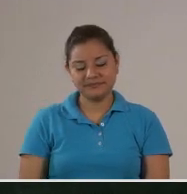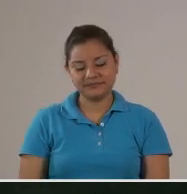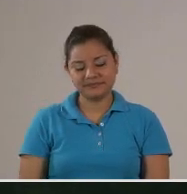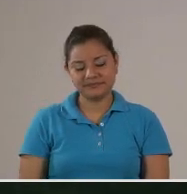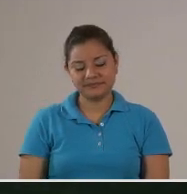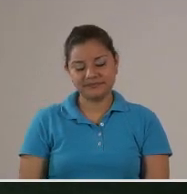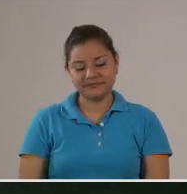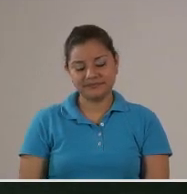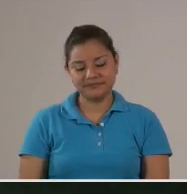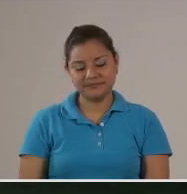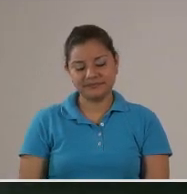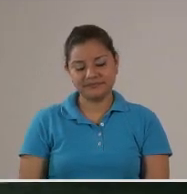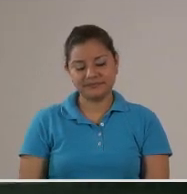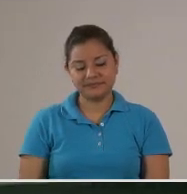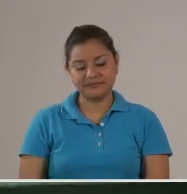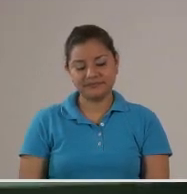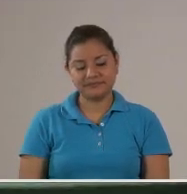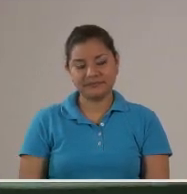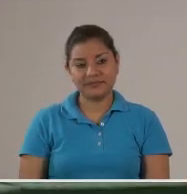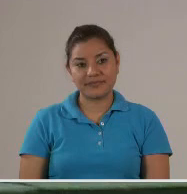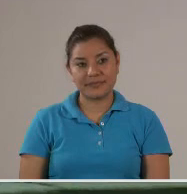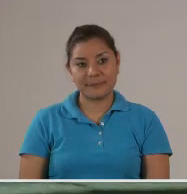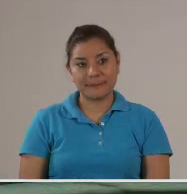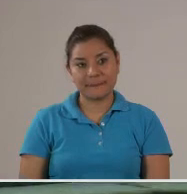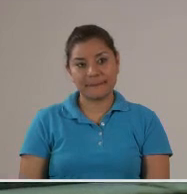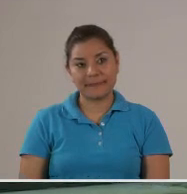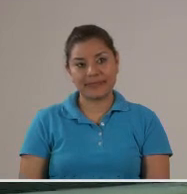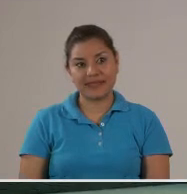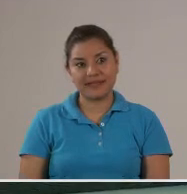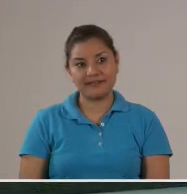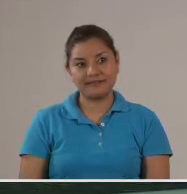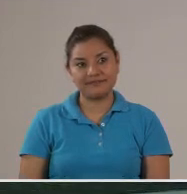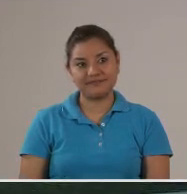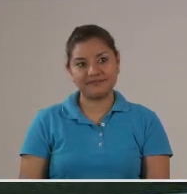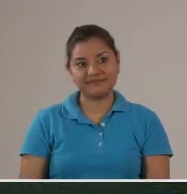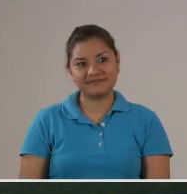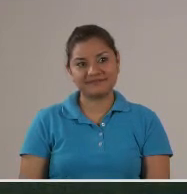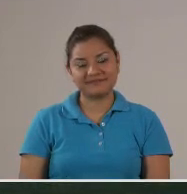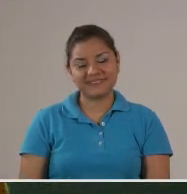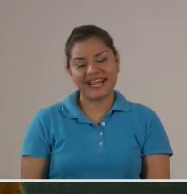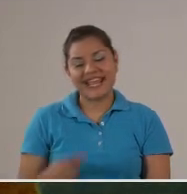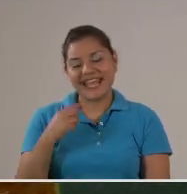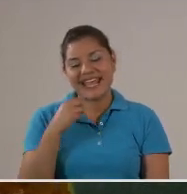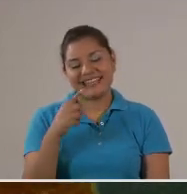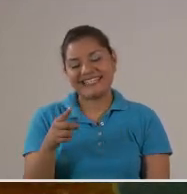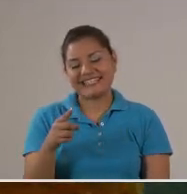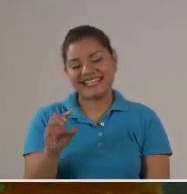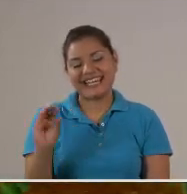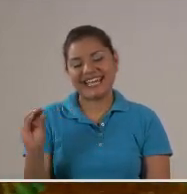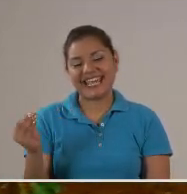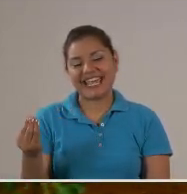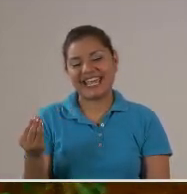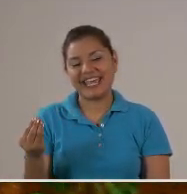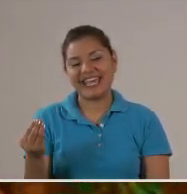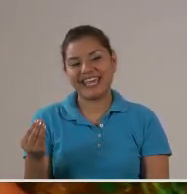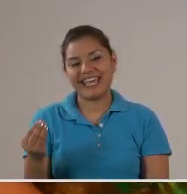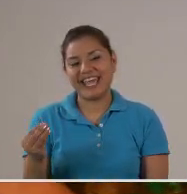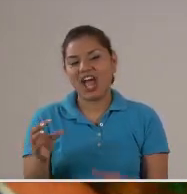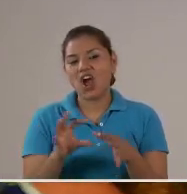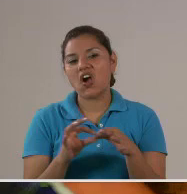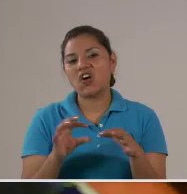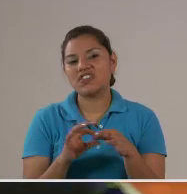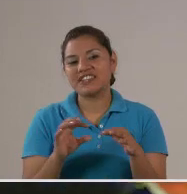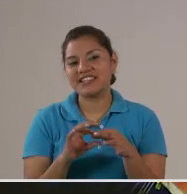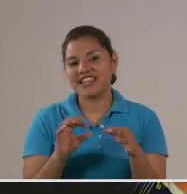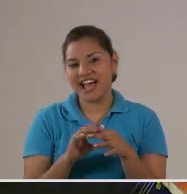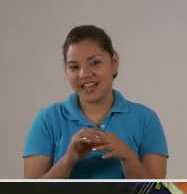favor tan cara que me había salido la playera para ponérmela dirán algunos